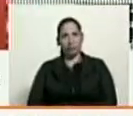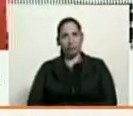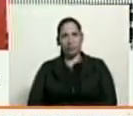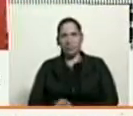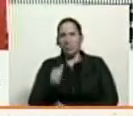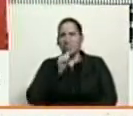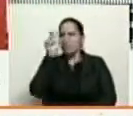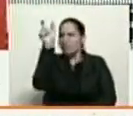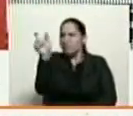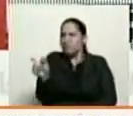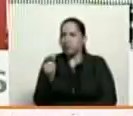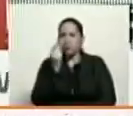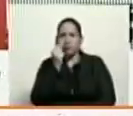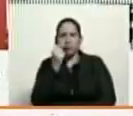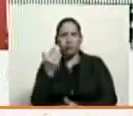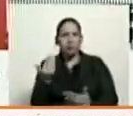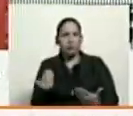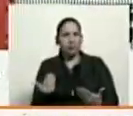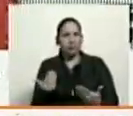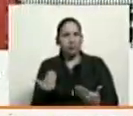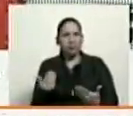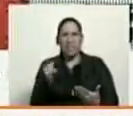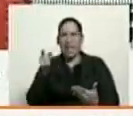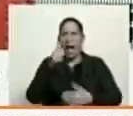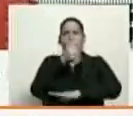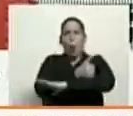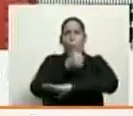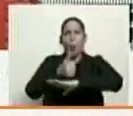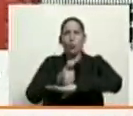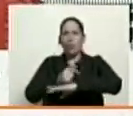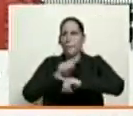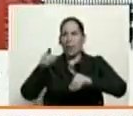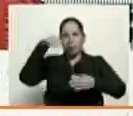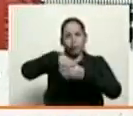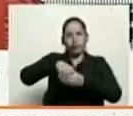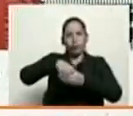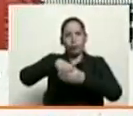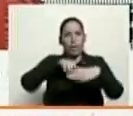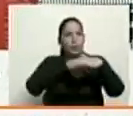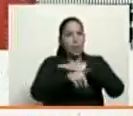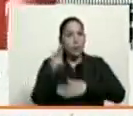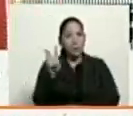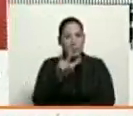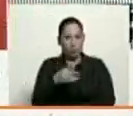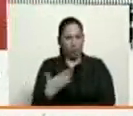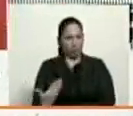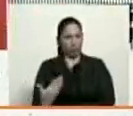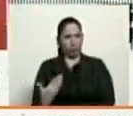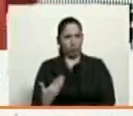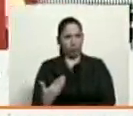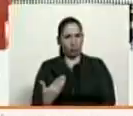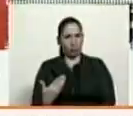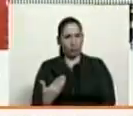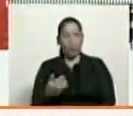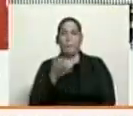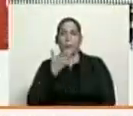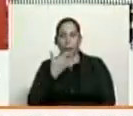¿Quién le da la autoridad para meterse en los asuntos internos de Venezuela? Y va más al extremo.